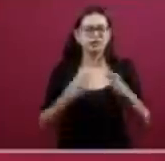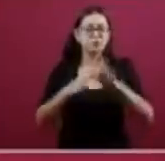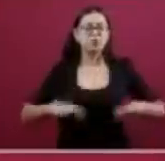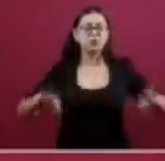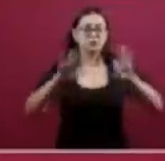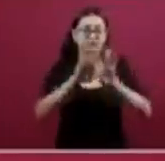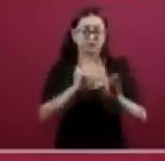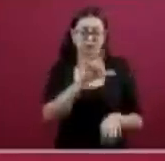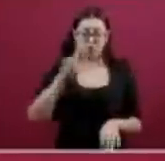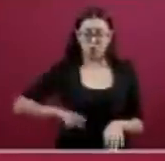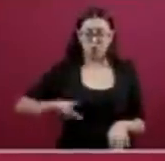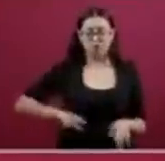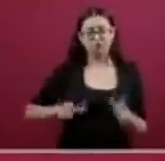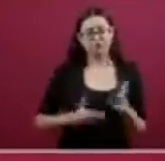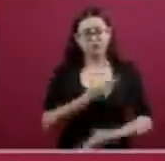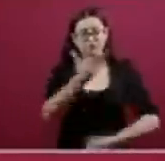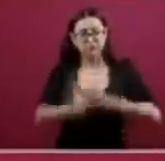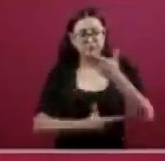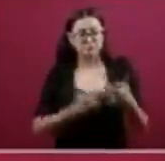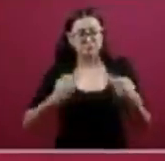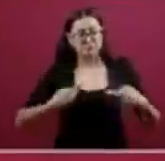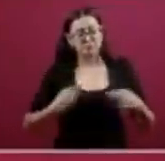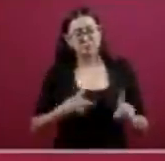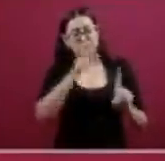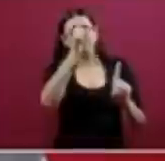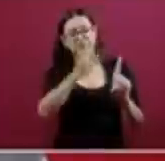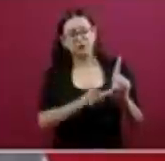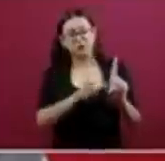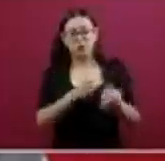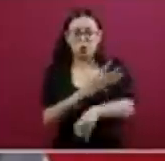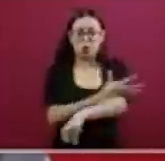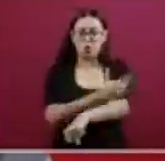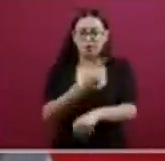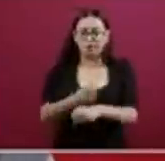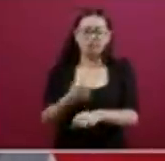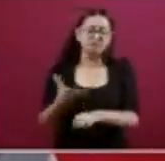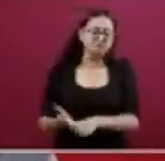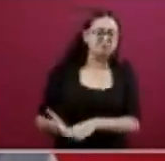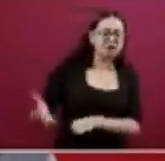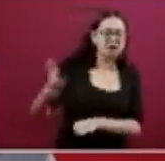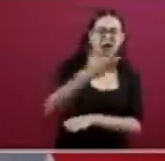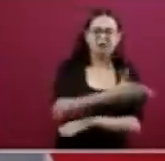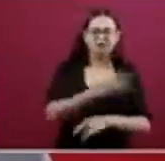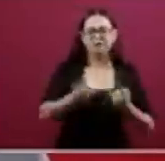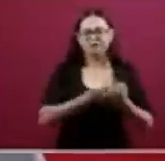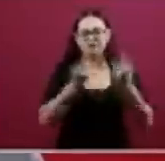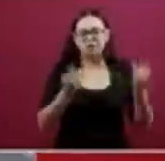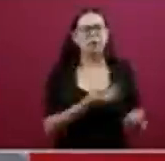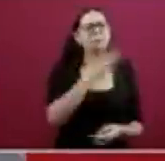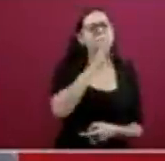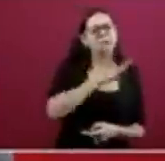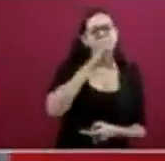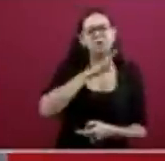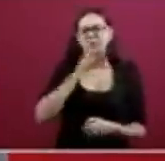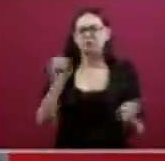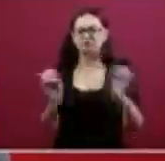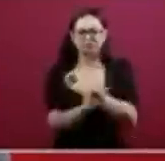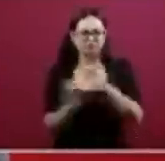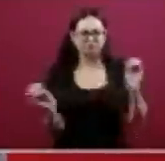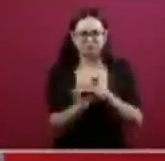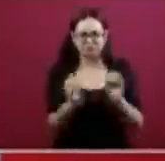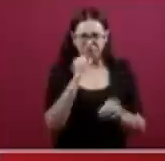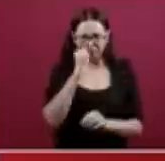honestos, que no tengan malos antecedentes. No queremos